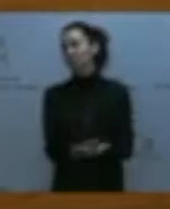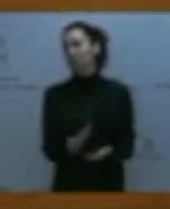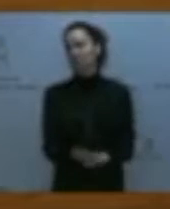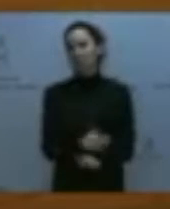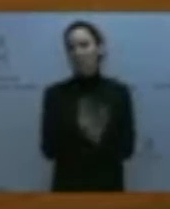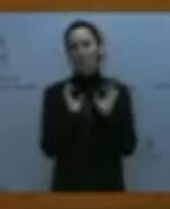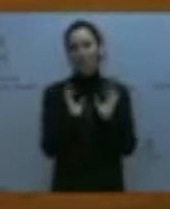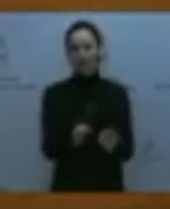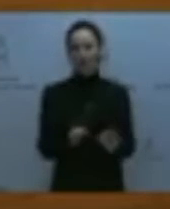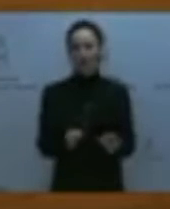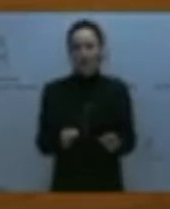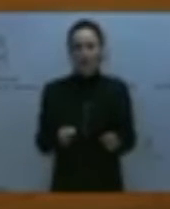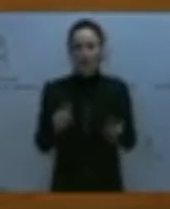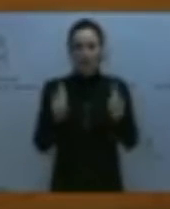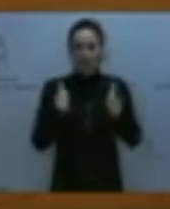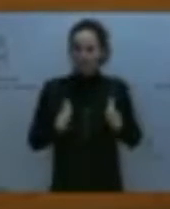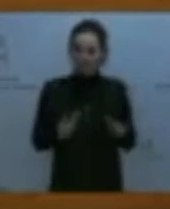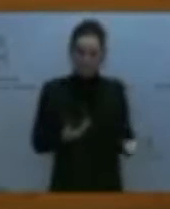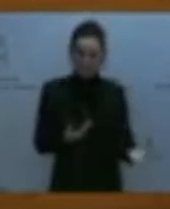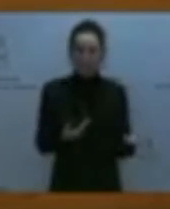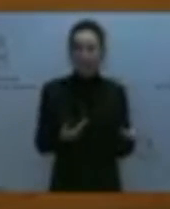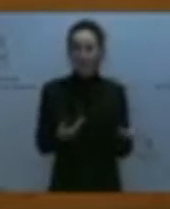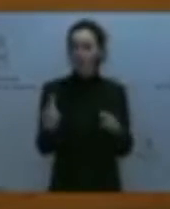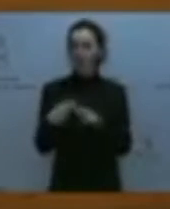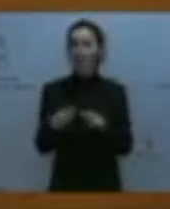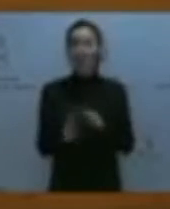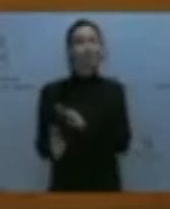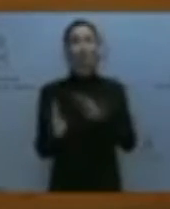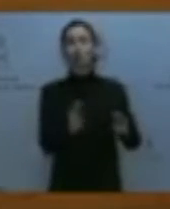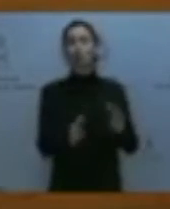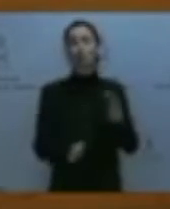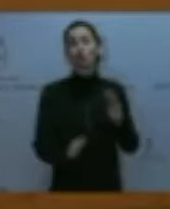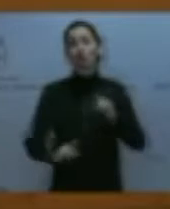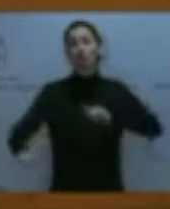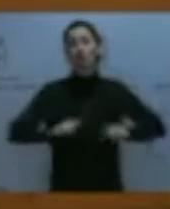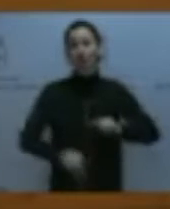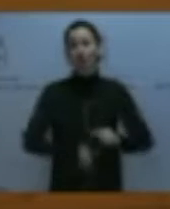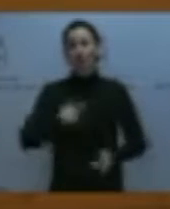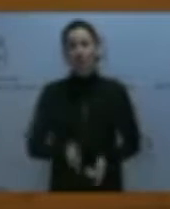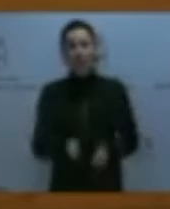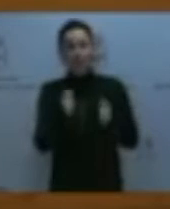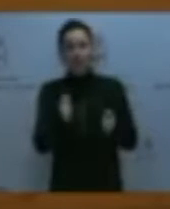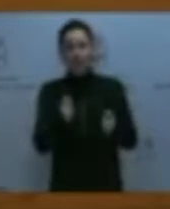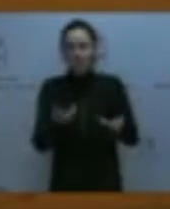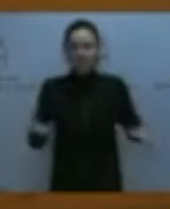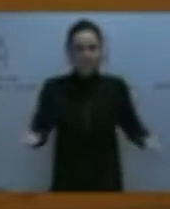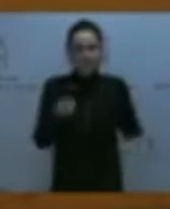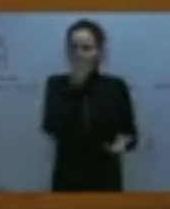brazo de las propias políticas de la Dirección General de Pesca. Por tanto, consideramos